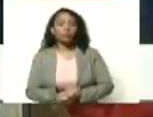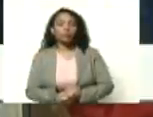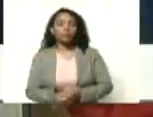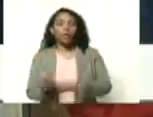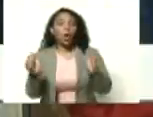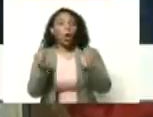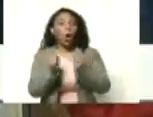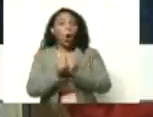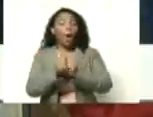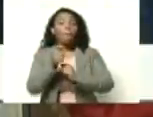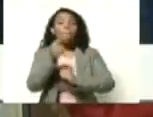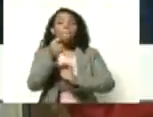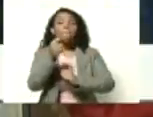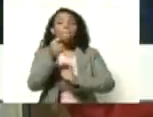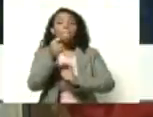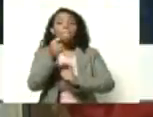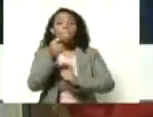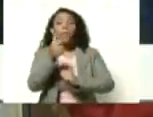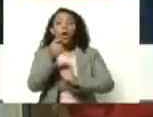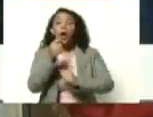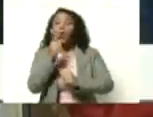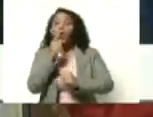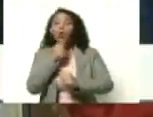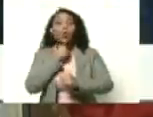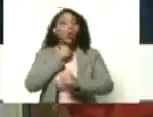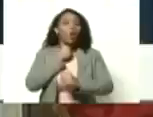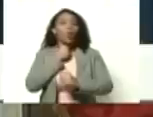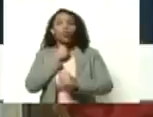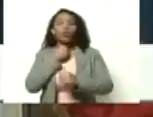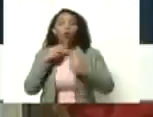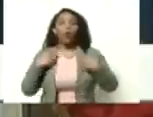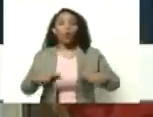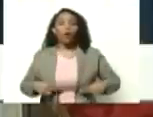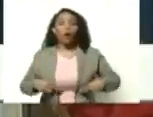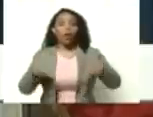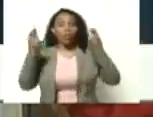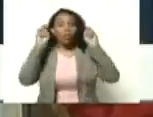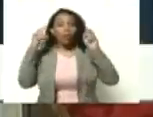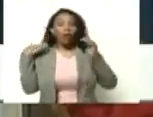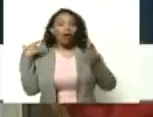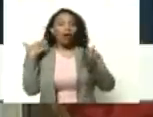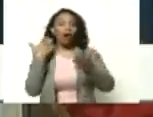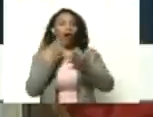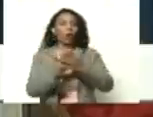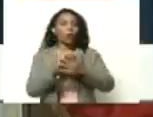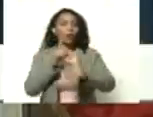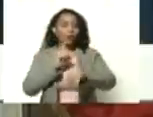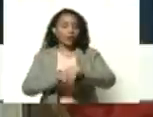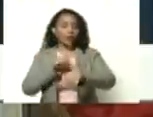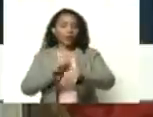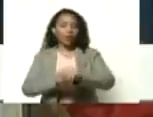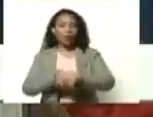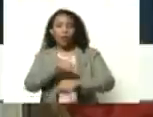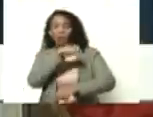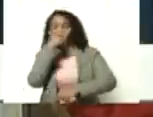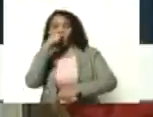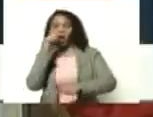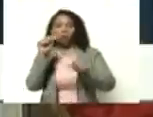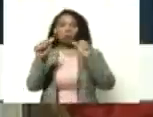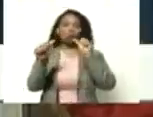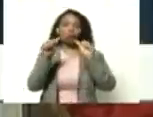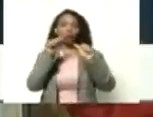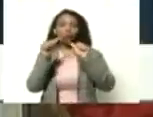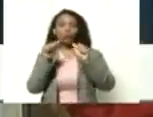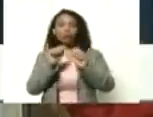y escasa empatía humana producto tal vez de su largo tiempo de consumo de drogas de alcohol etcétera